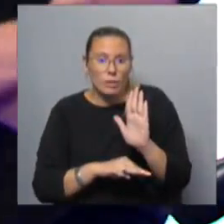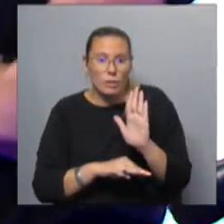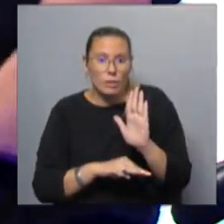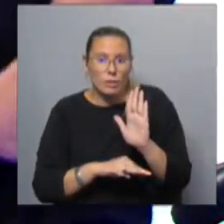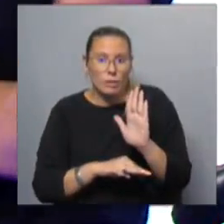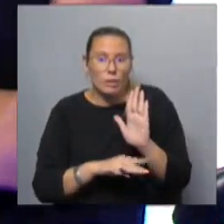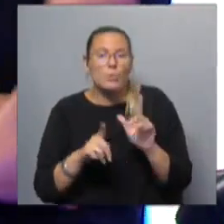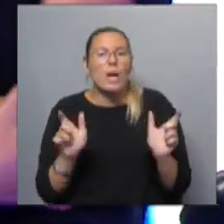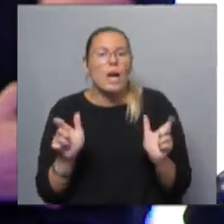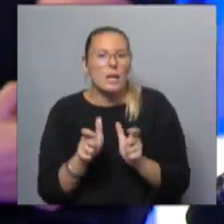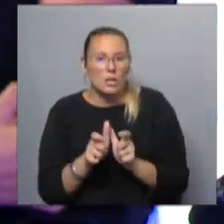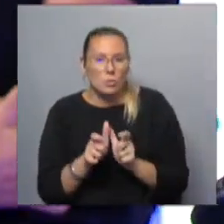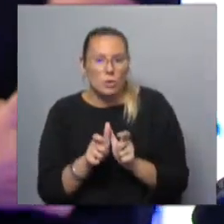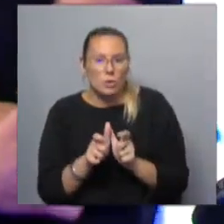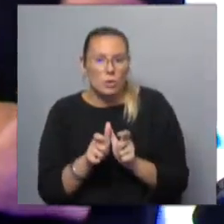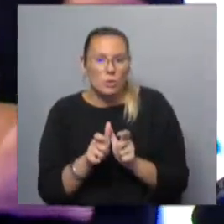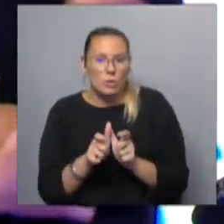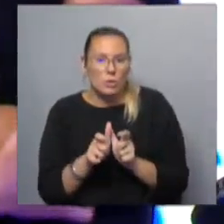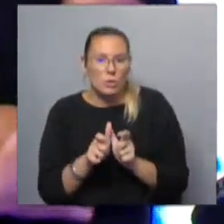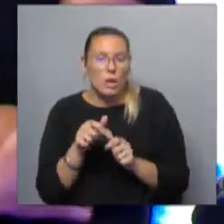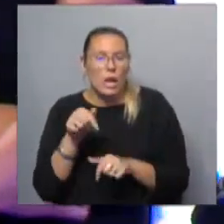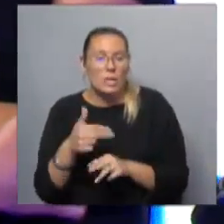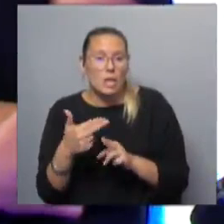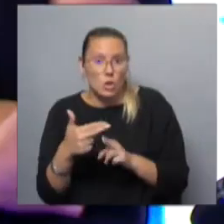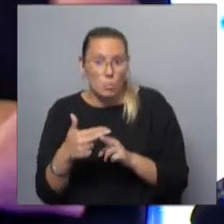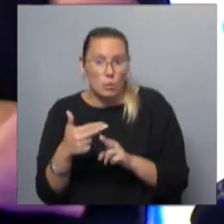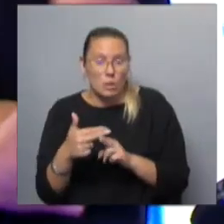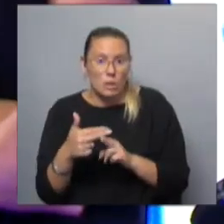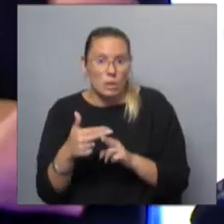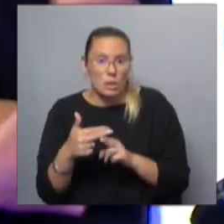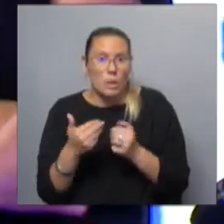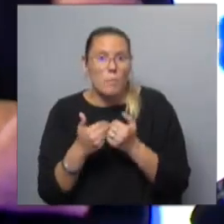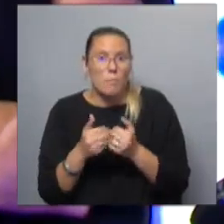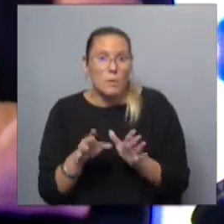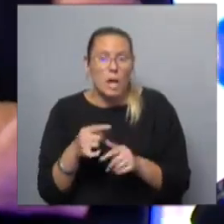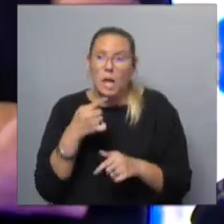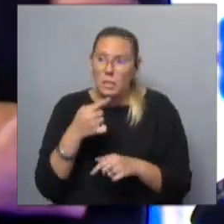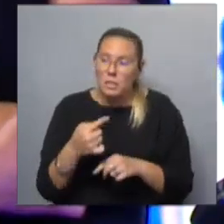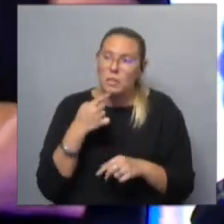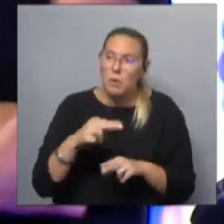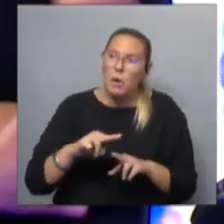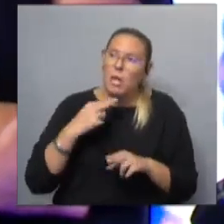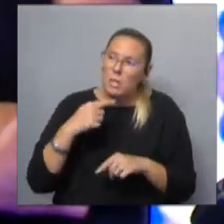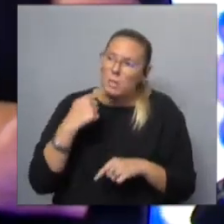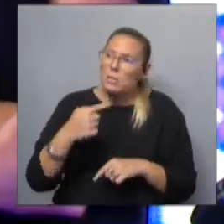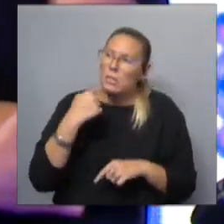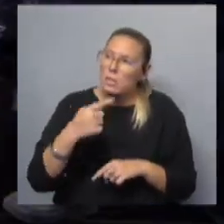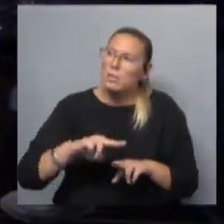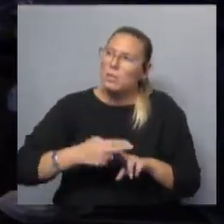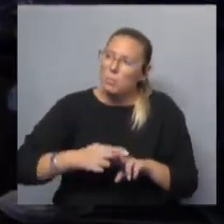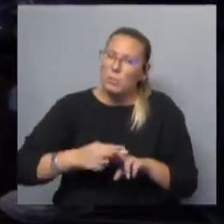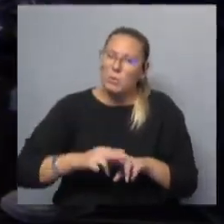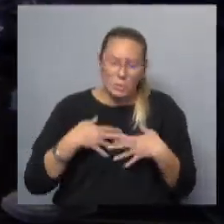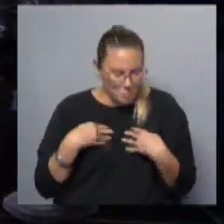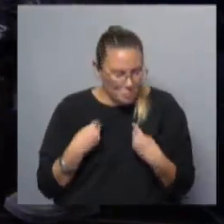Estábamos en una reunión, surgió este nombre, empezamos a decirlo y nos hizo sentido.